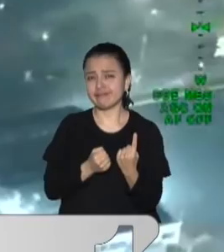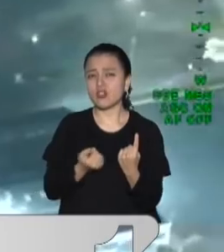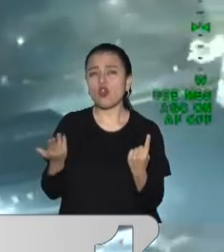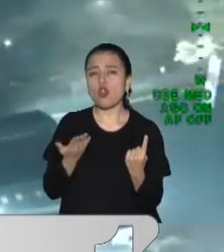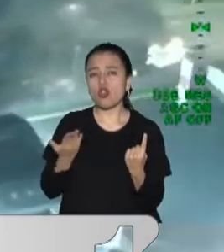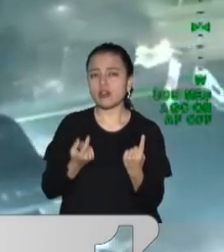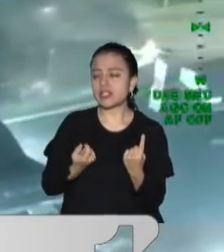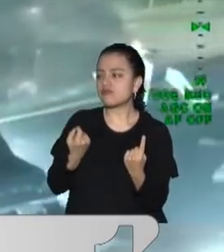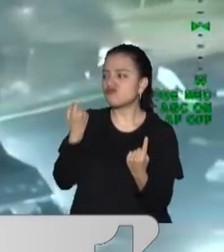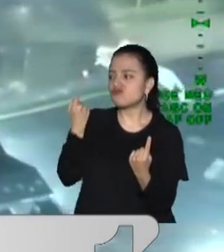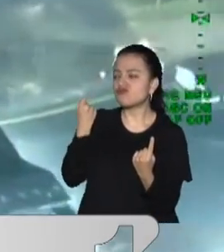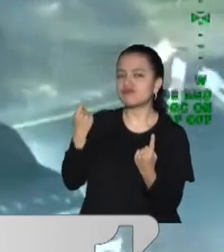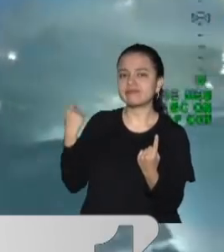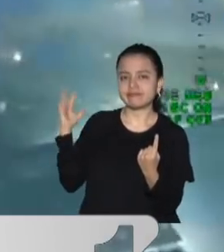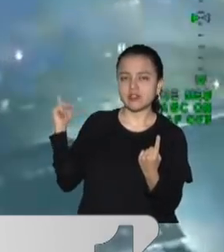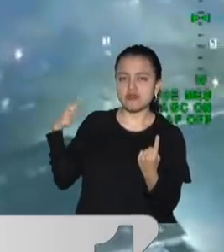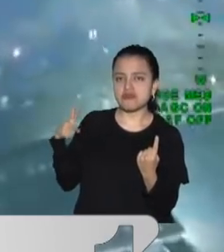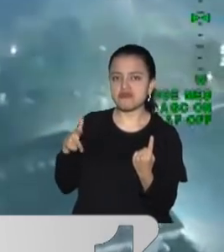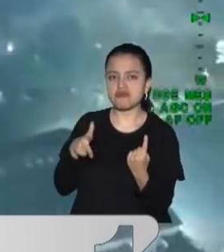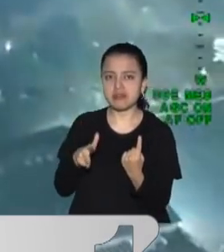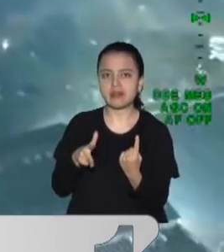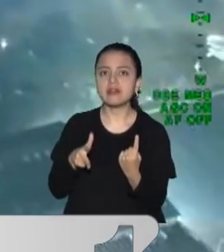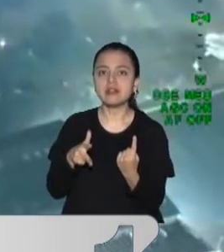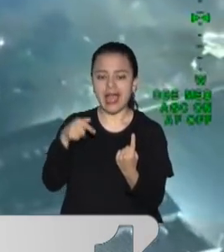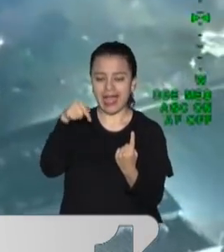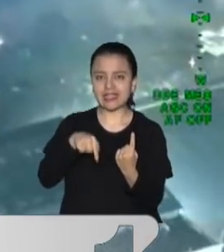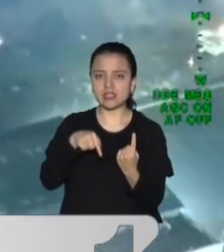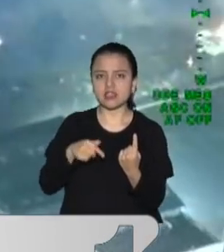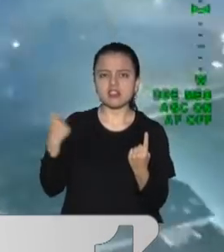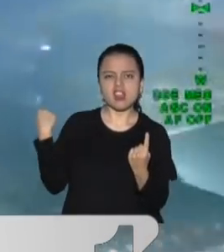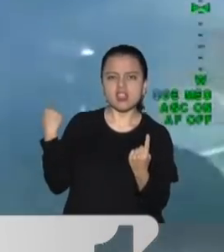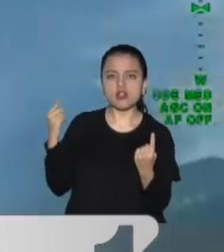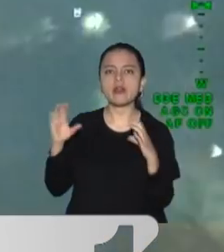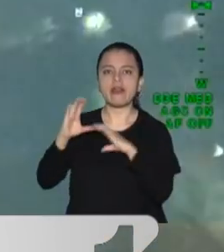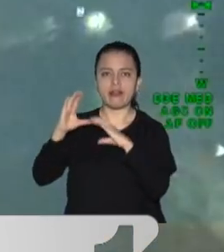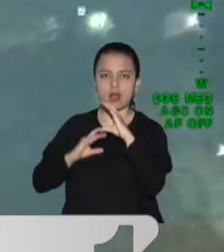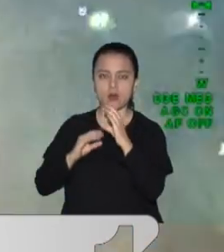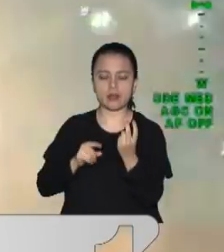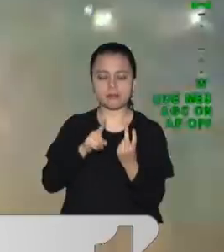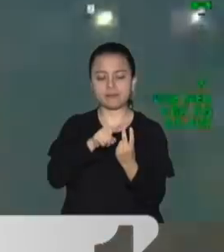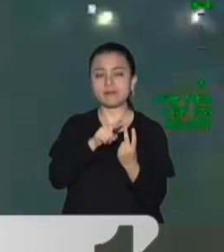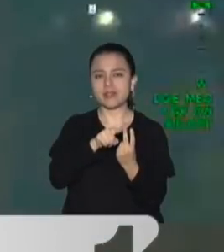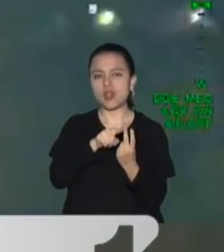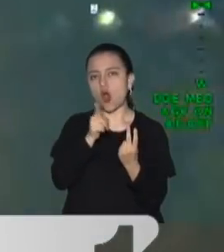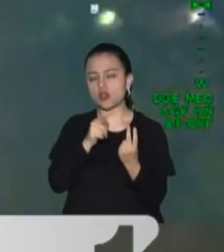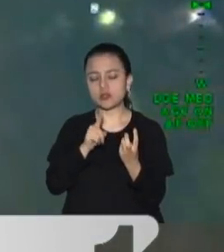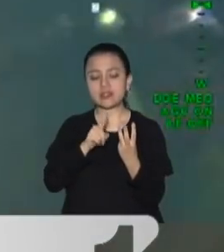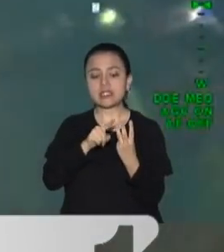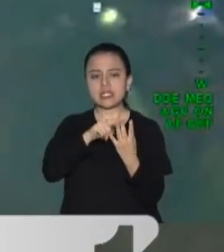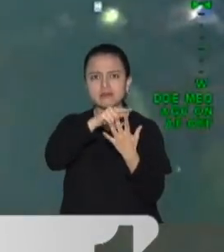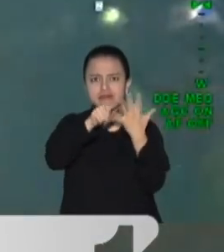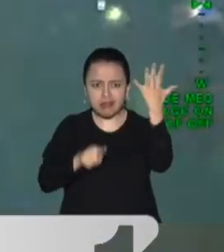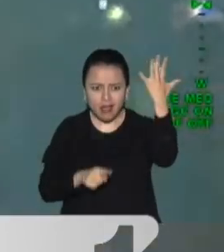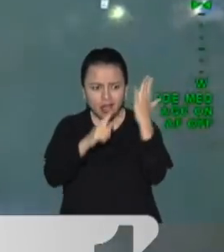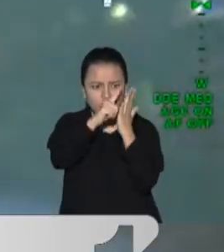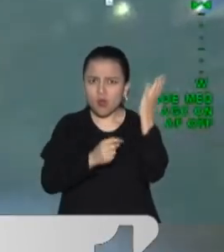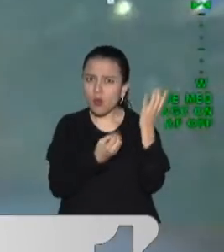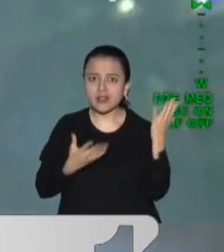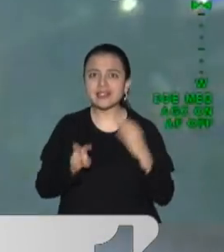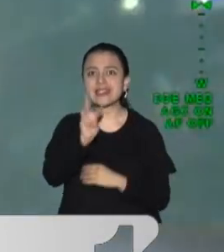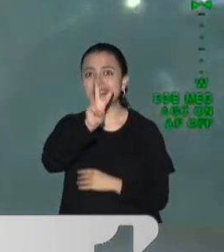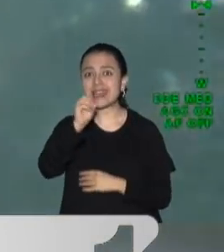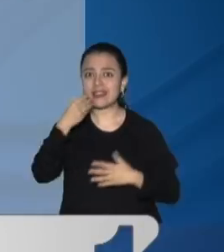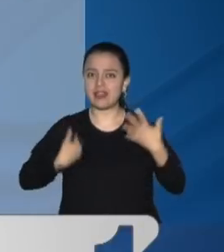del departamento del Cauca, y hay más de 30 personas heridas. Esto fue lo que dijo el alcalde del municipio de Yumbo, John